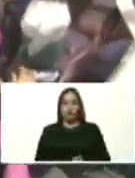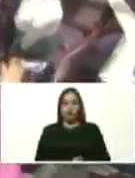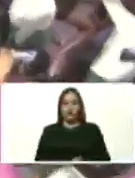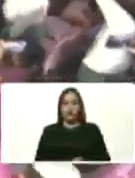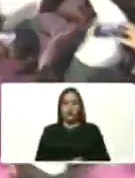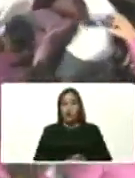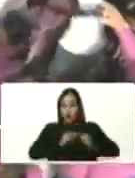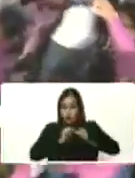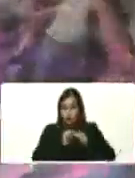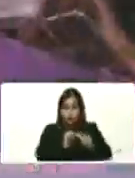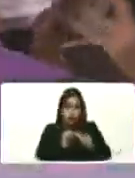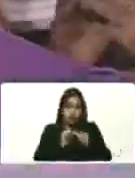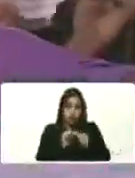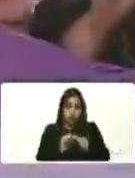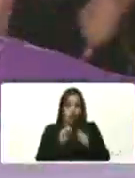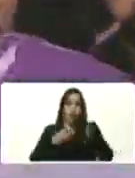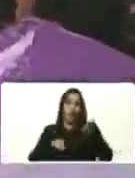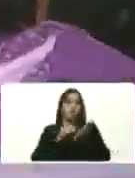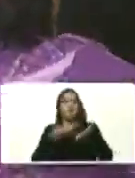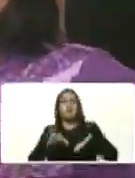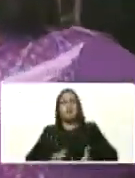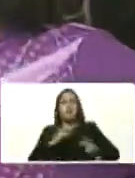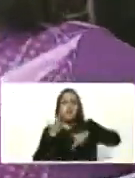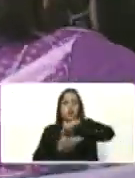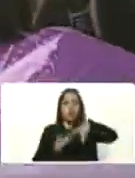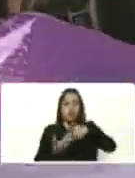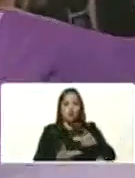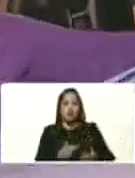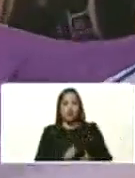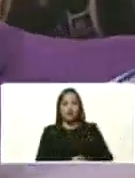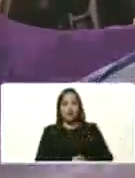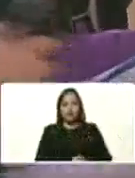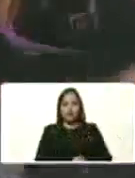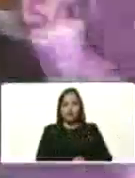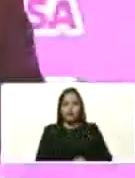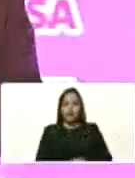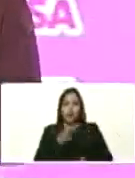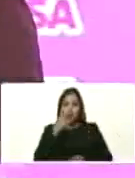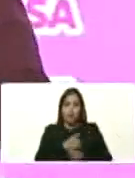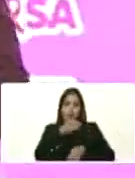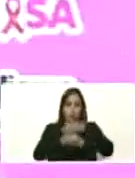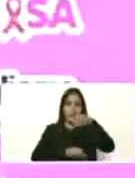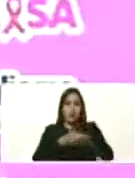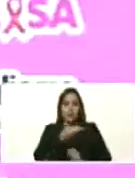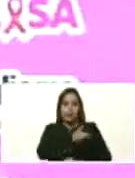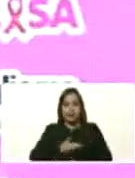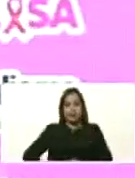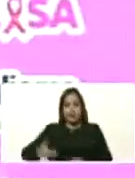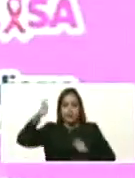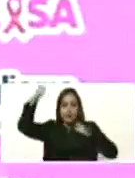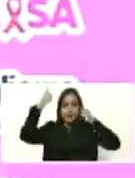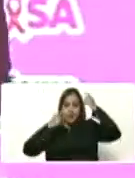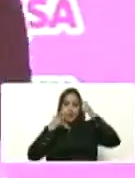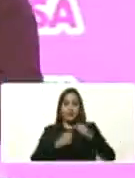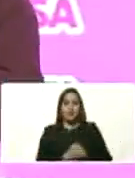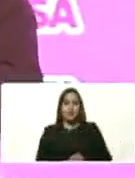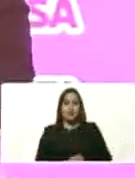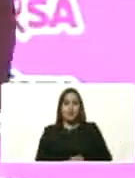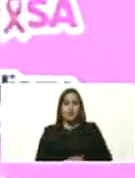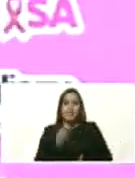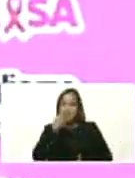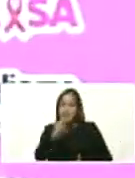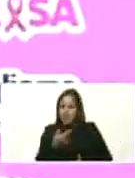resistir, renacer y revolucionar. Hay que destacar que el comandante Hugo Chávez se